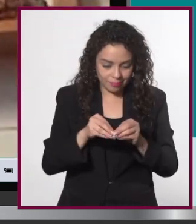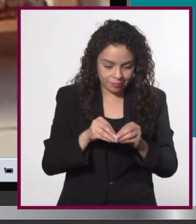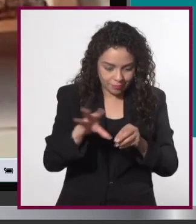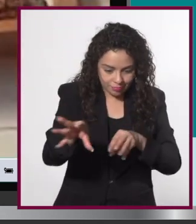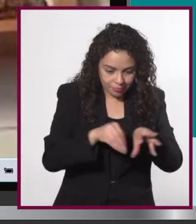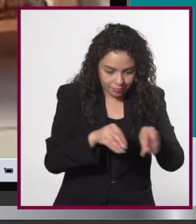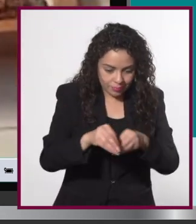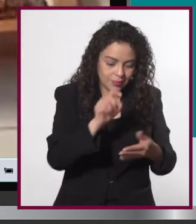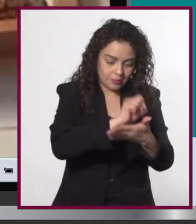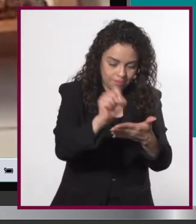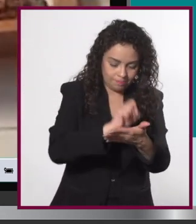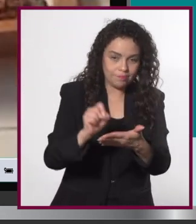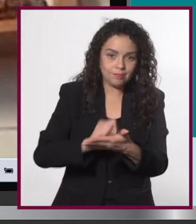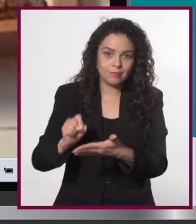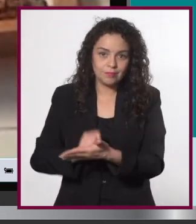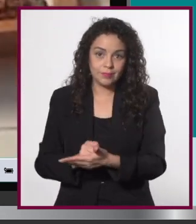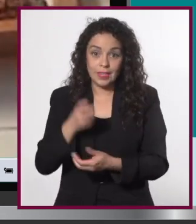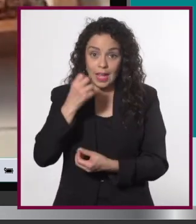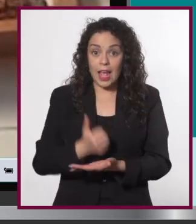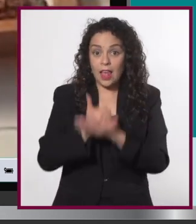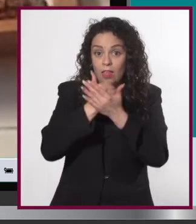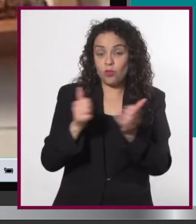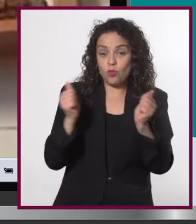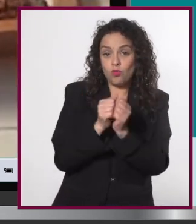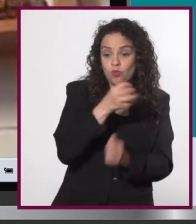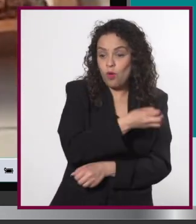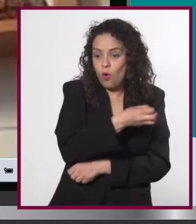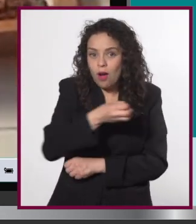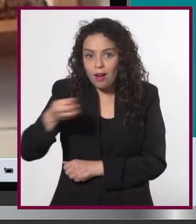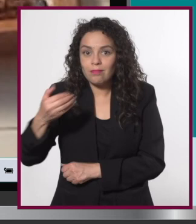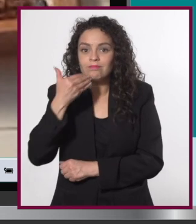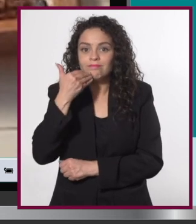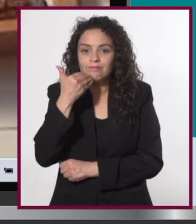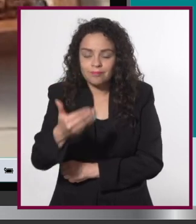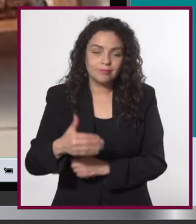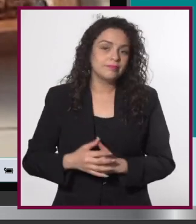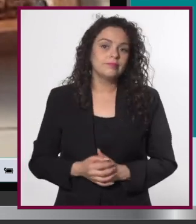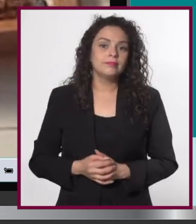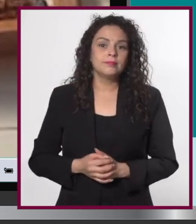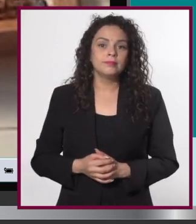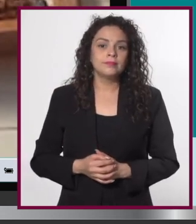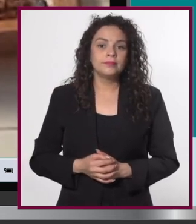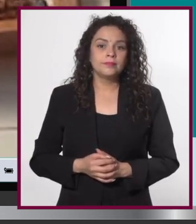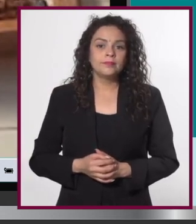vas poniendo en un papel. Eso te hace que te ordenes, que seas más ordenado, que seas más